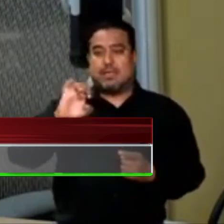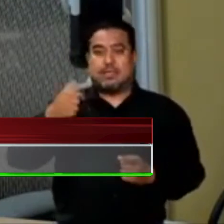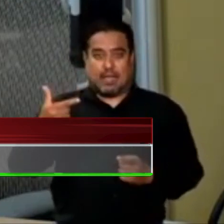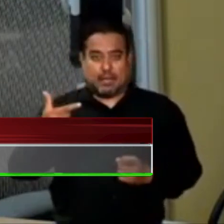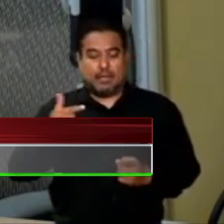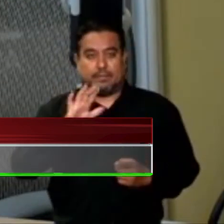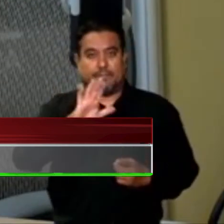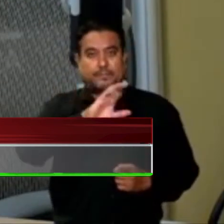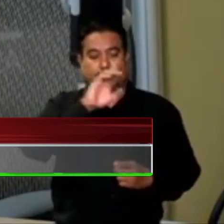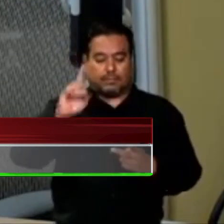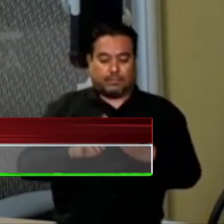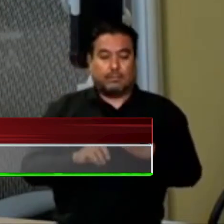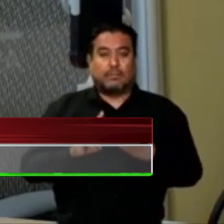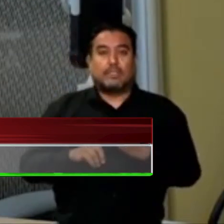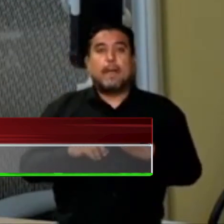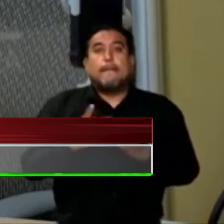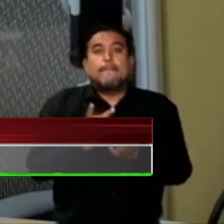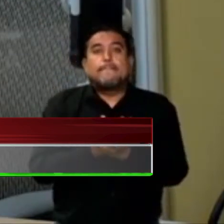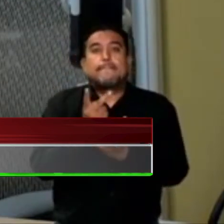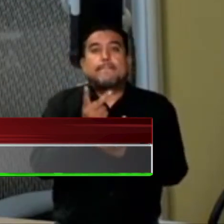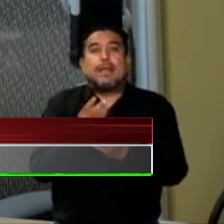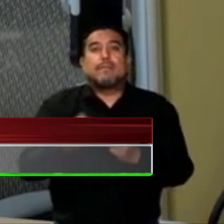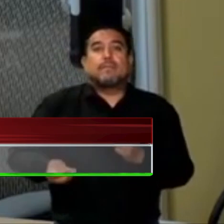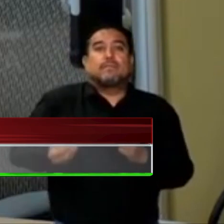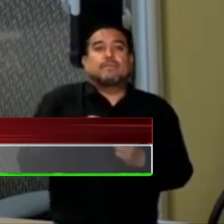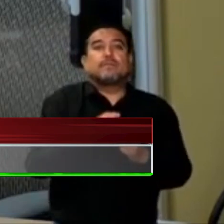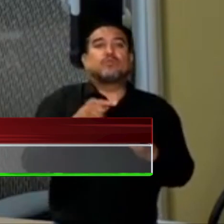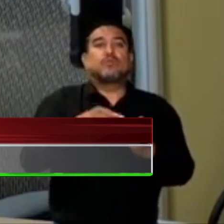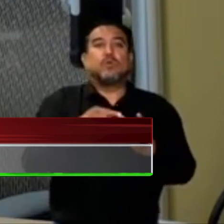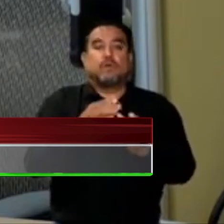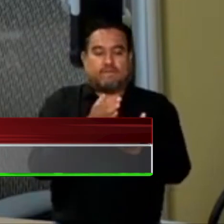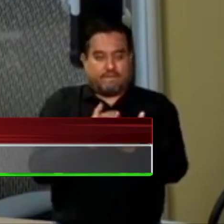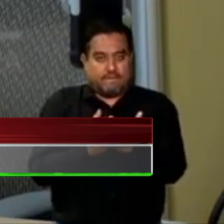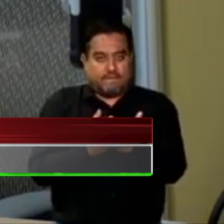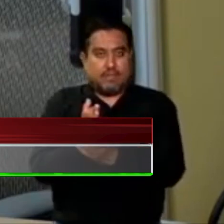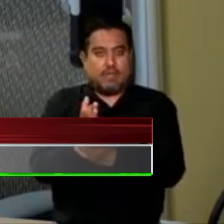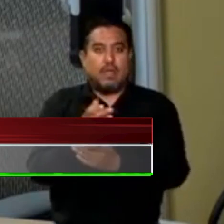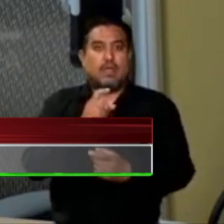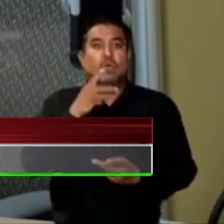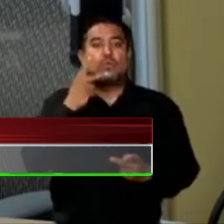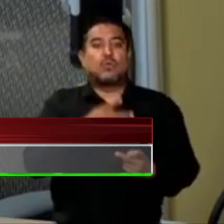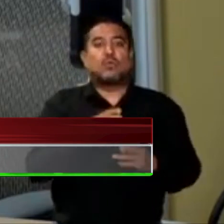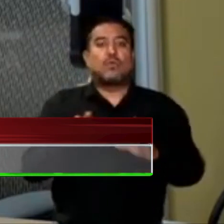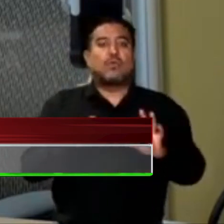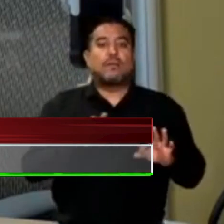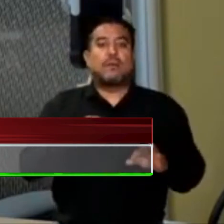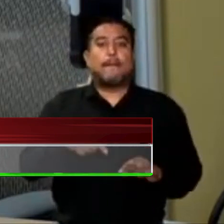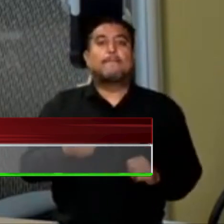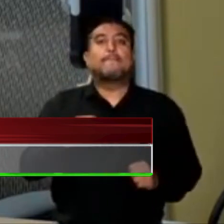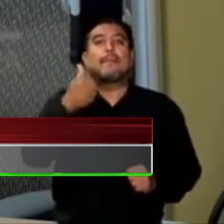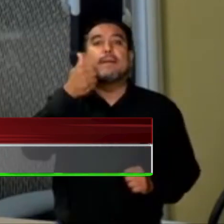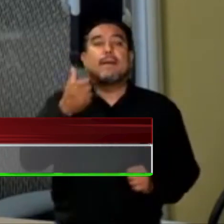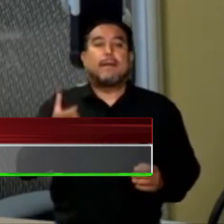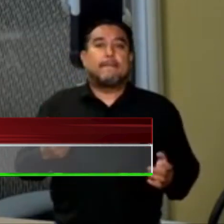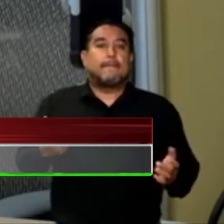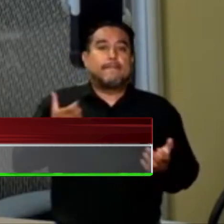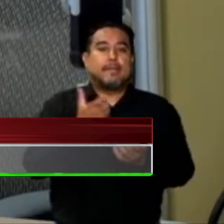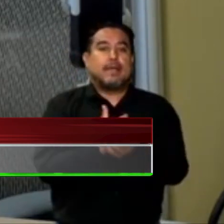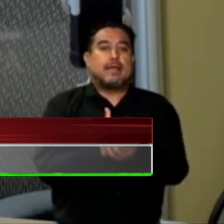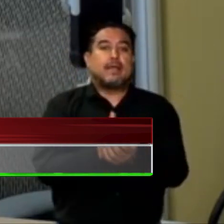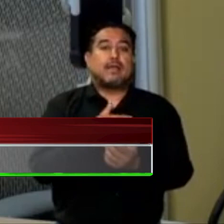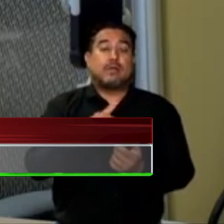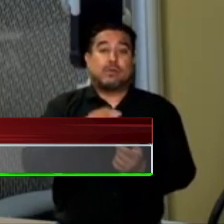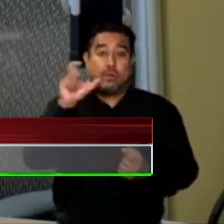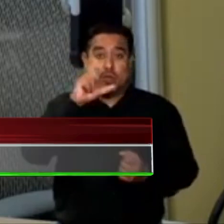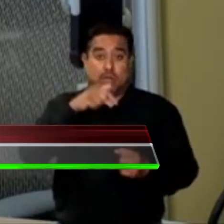número dos, la gratificación por fidelidad al término del cargo entregada en una sola ocasión por el personal que al terminar